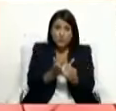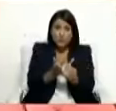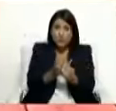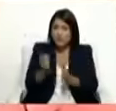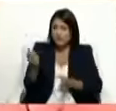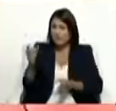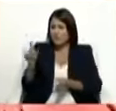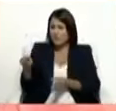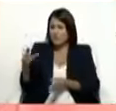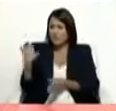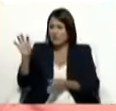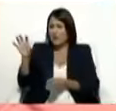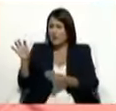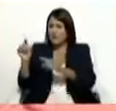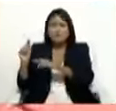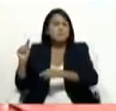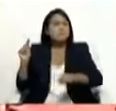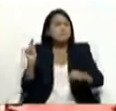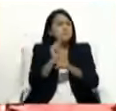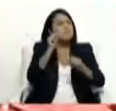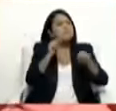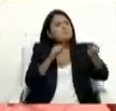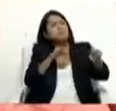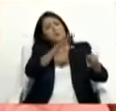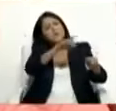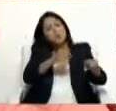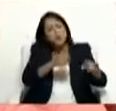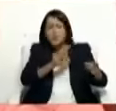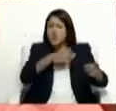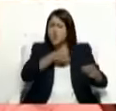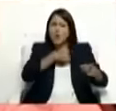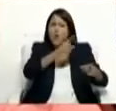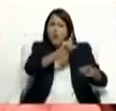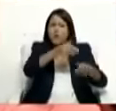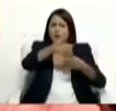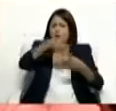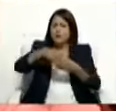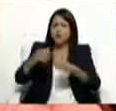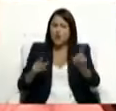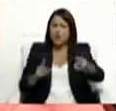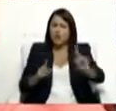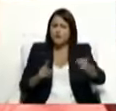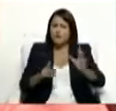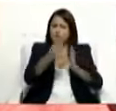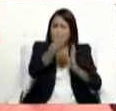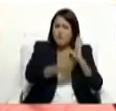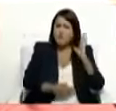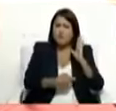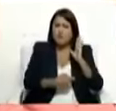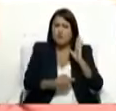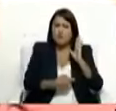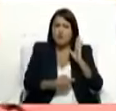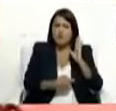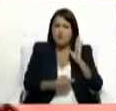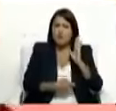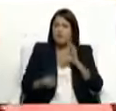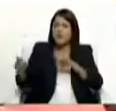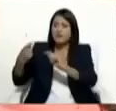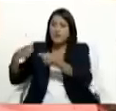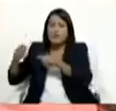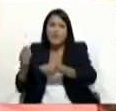país exige que otro país deje de hacer unas elecciones, que un país intenta inmiscuirse en los asuntos